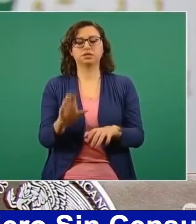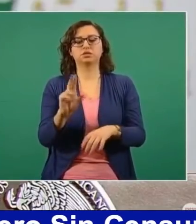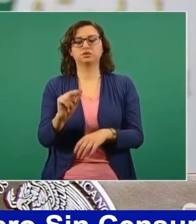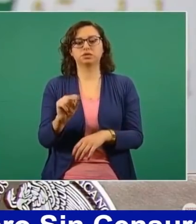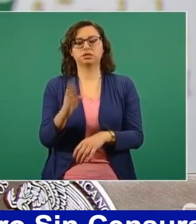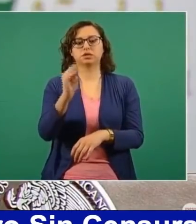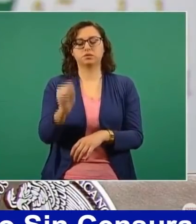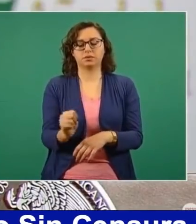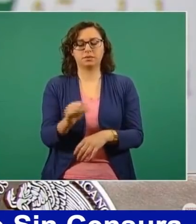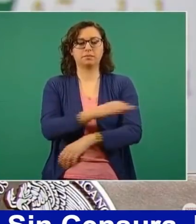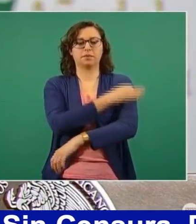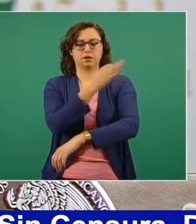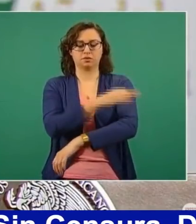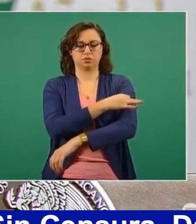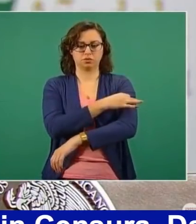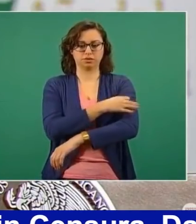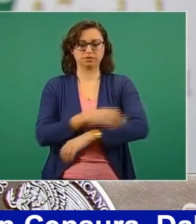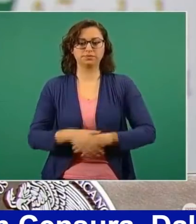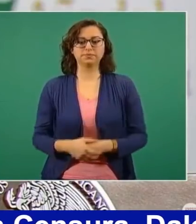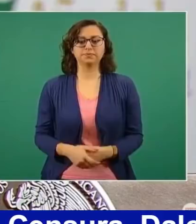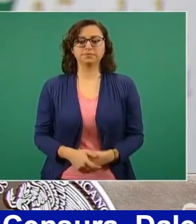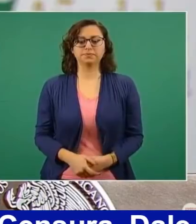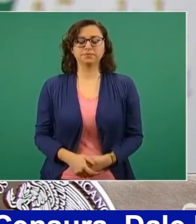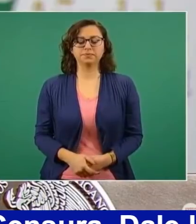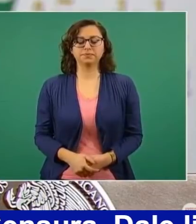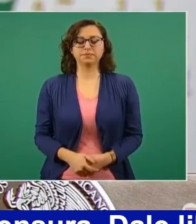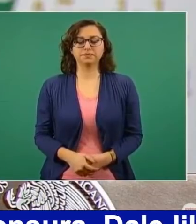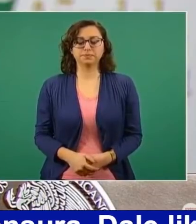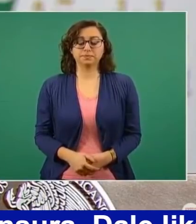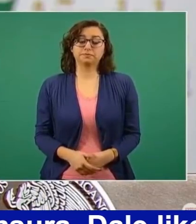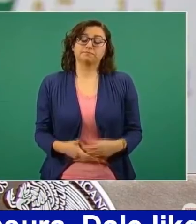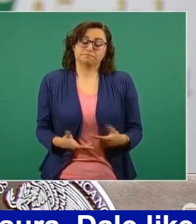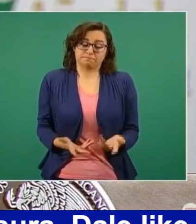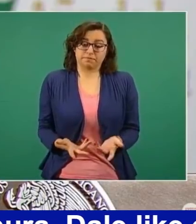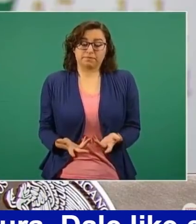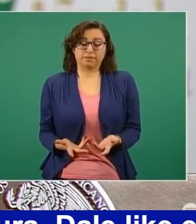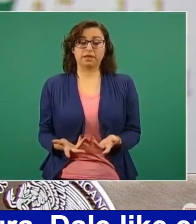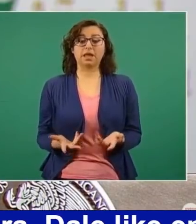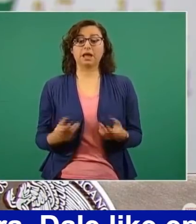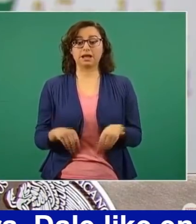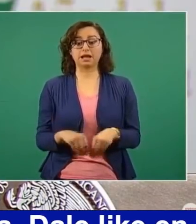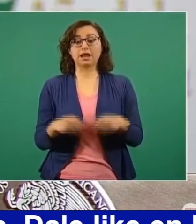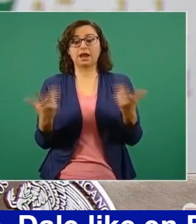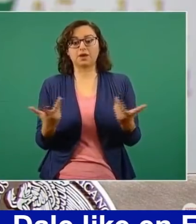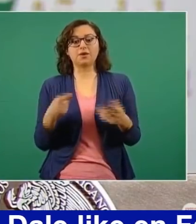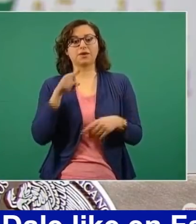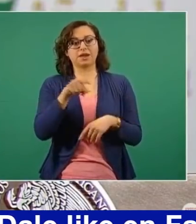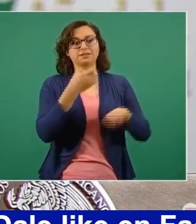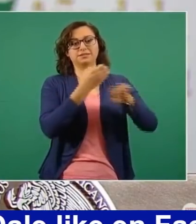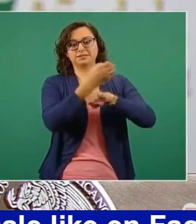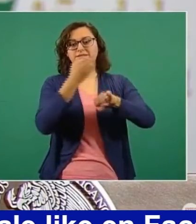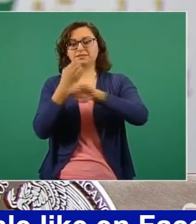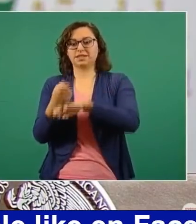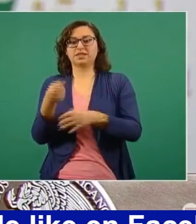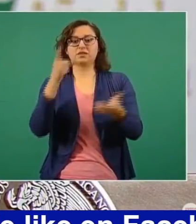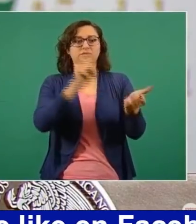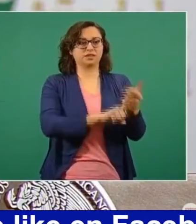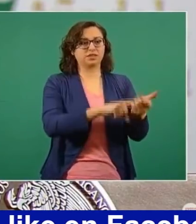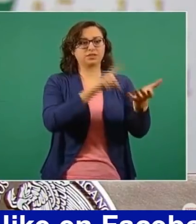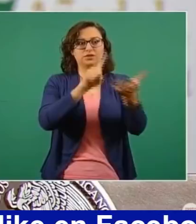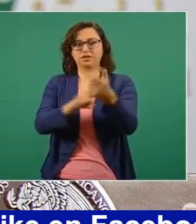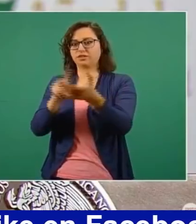529.989. Desde luego, la cantidad depende de la población trabajadora de